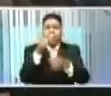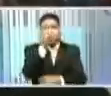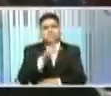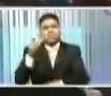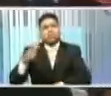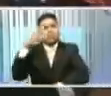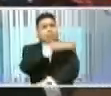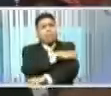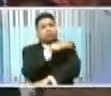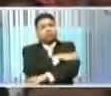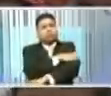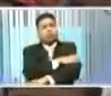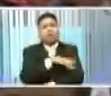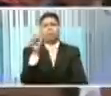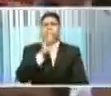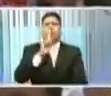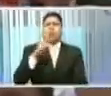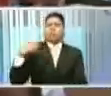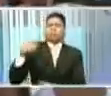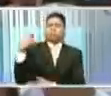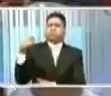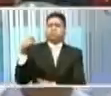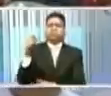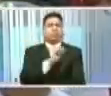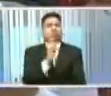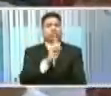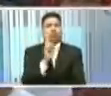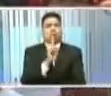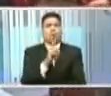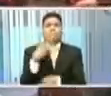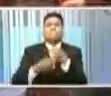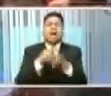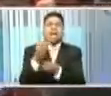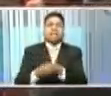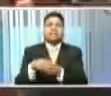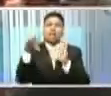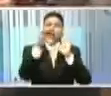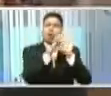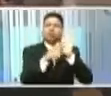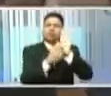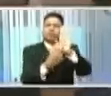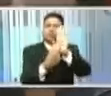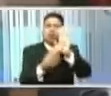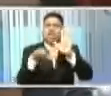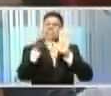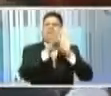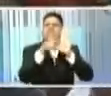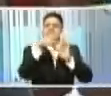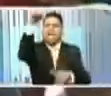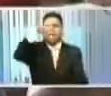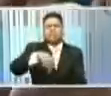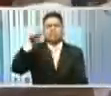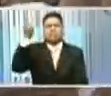Y no me va a temblar el pulso para hacer cumplir la Constitución y las leyes de la República.